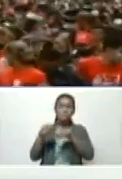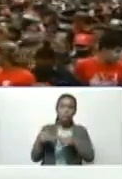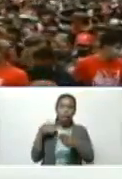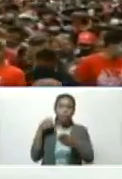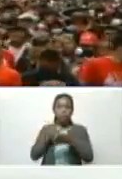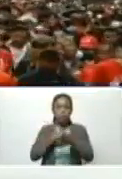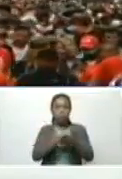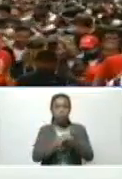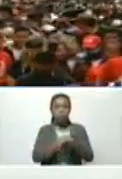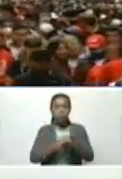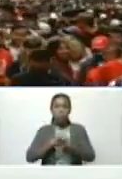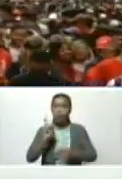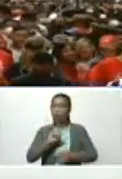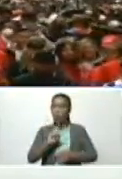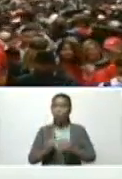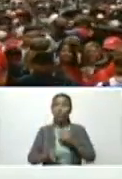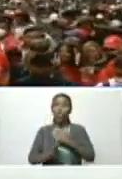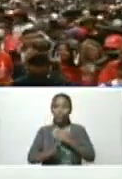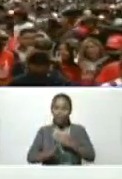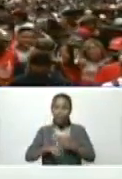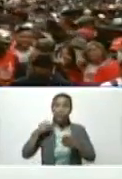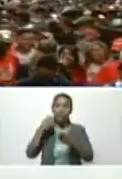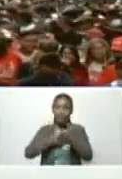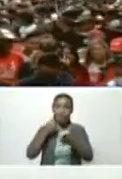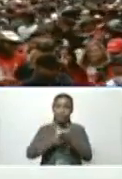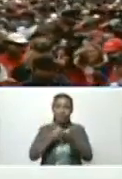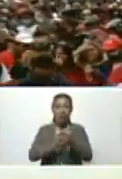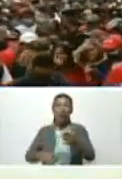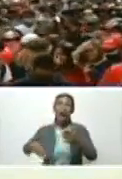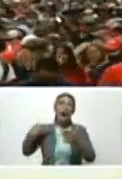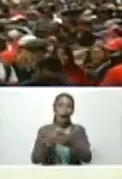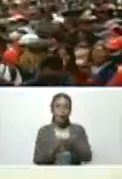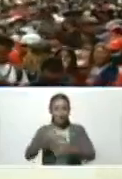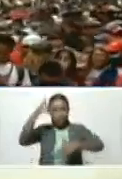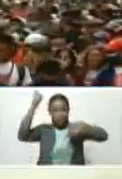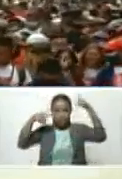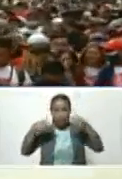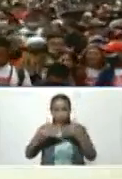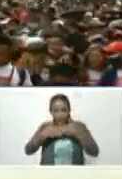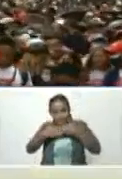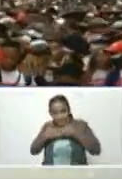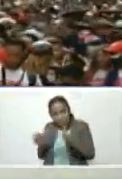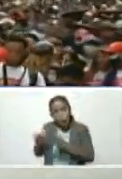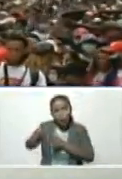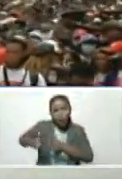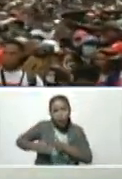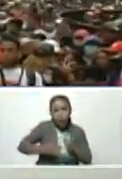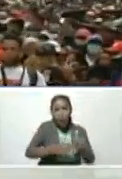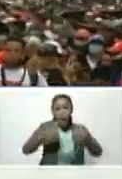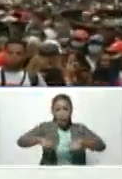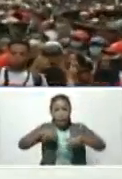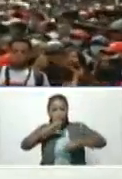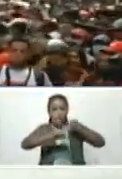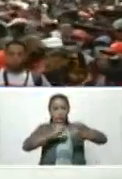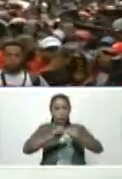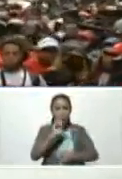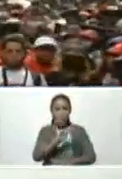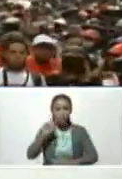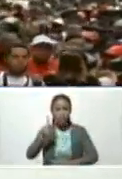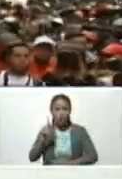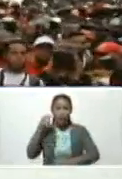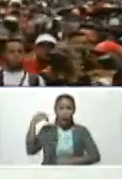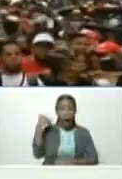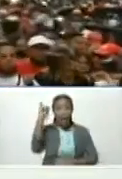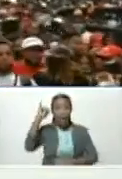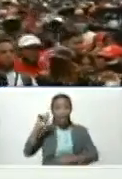nos cansamos de luchar, hasta que con Chávez le abrimos camino a este siglo XXI, que es